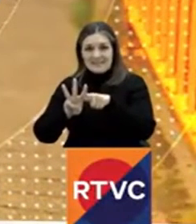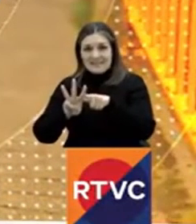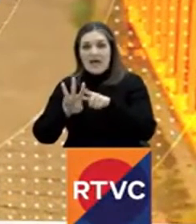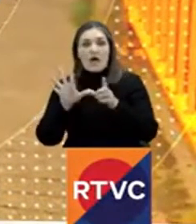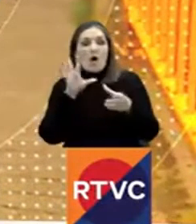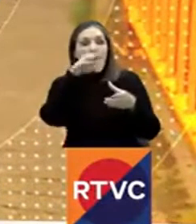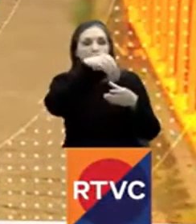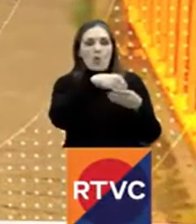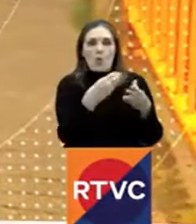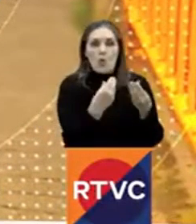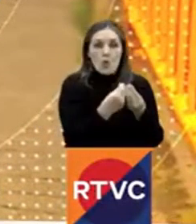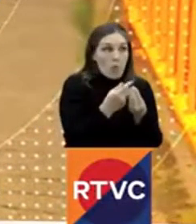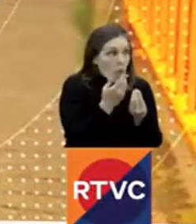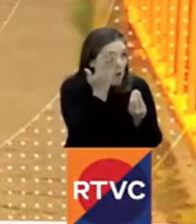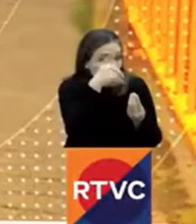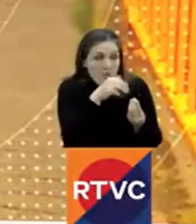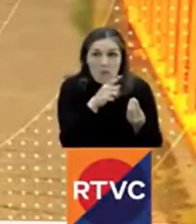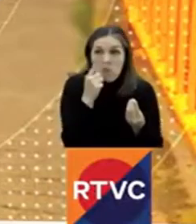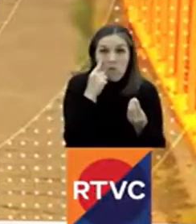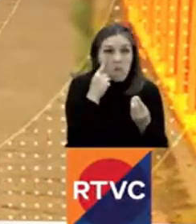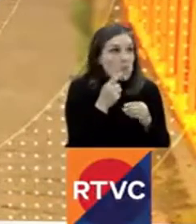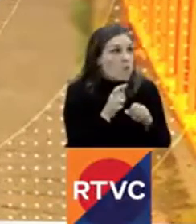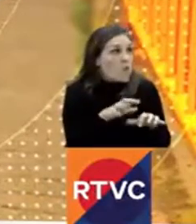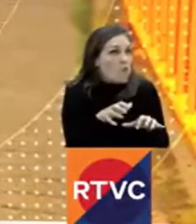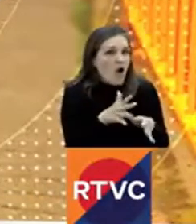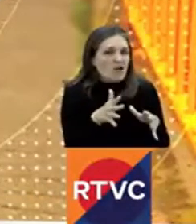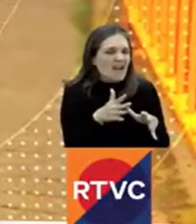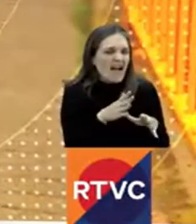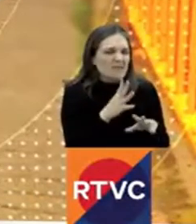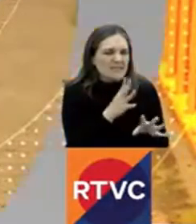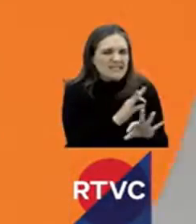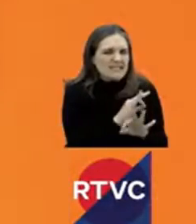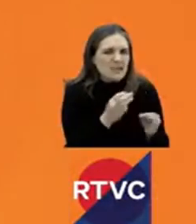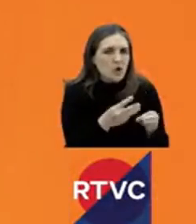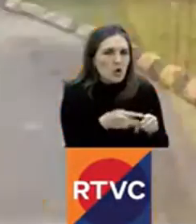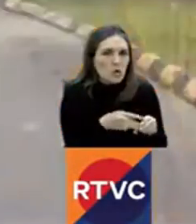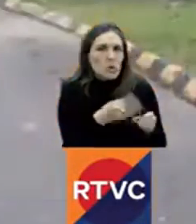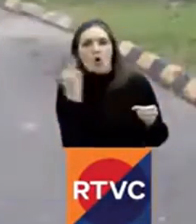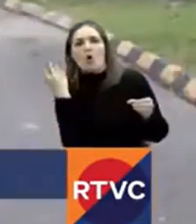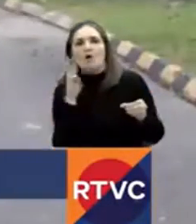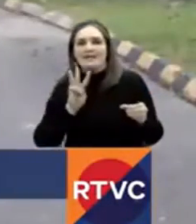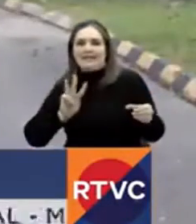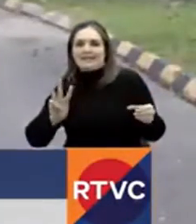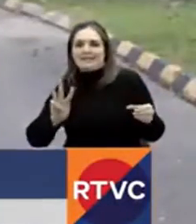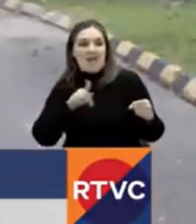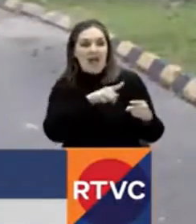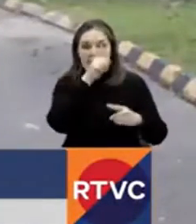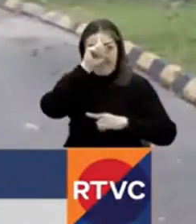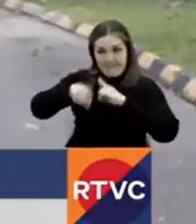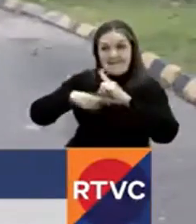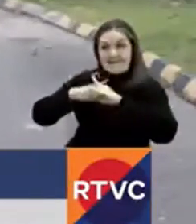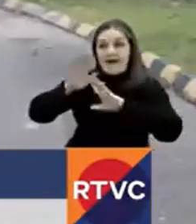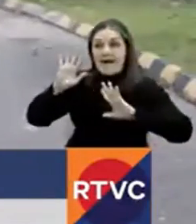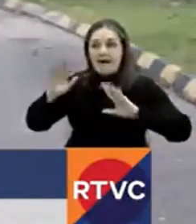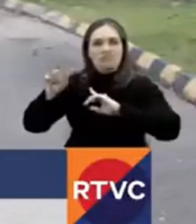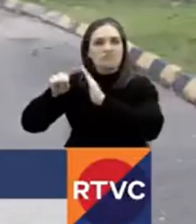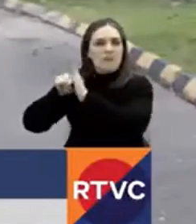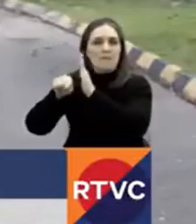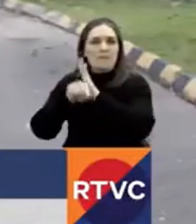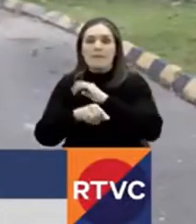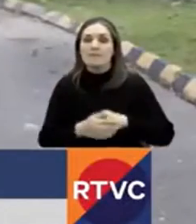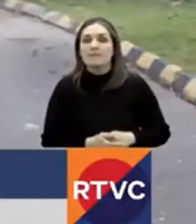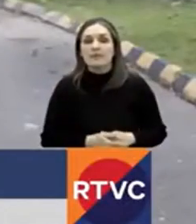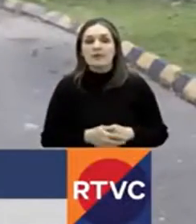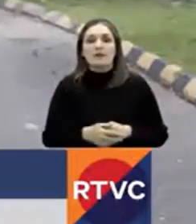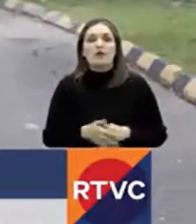criminal. Daniel Santa, periodista de la Radio Nacional de Colombia, nos tiene los detalles. Este hecho se registró en el sector La Capilla